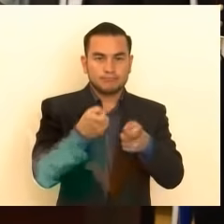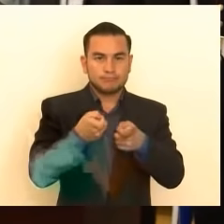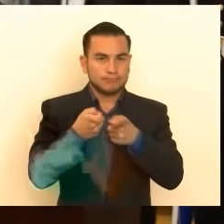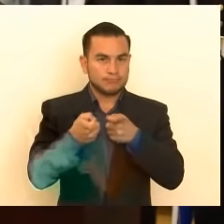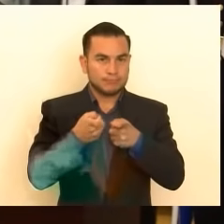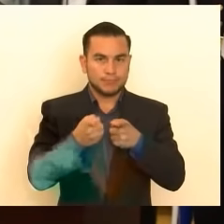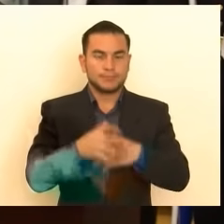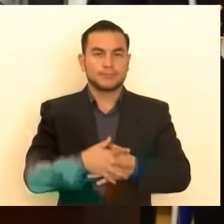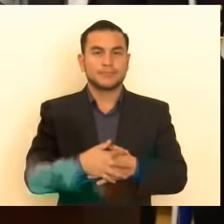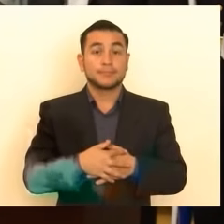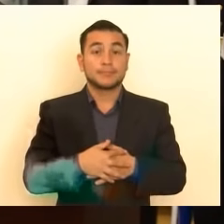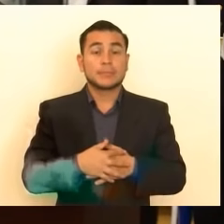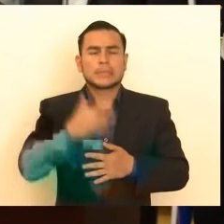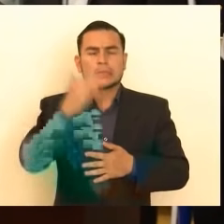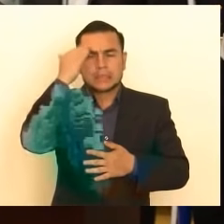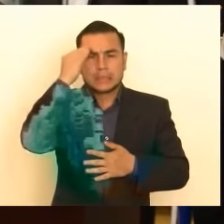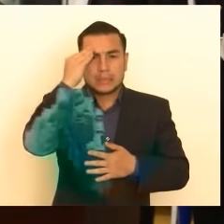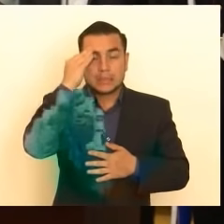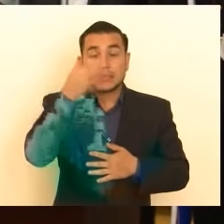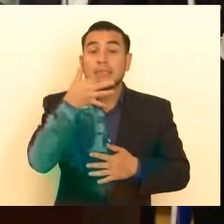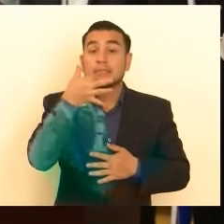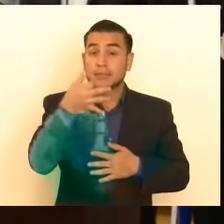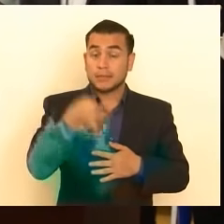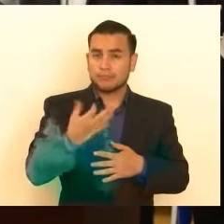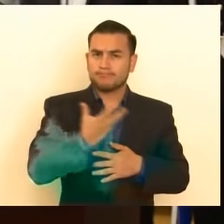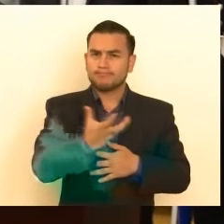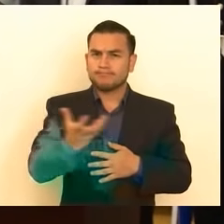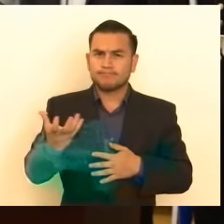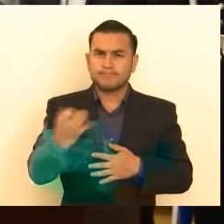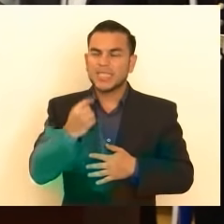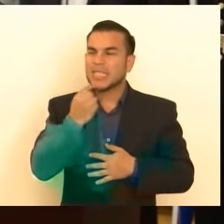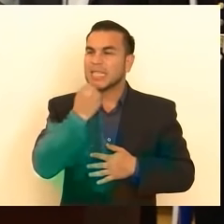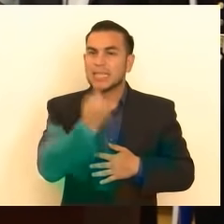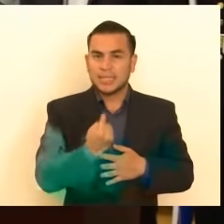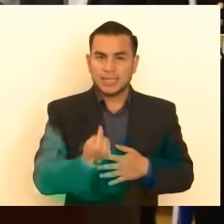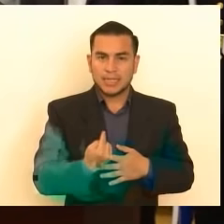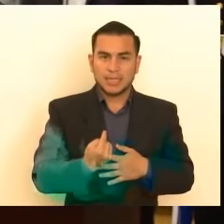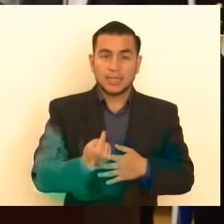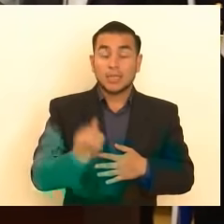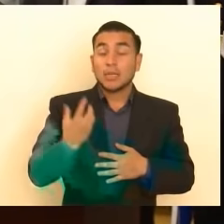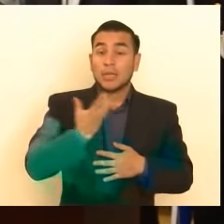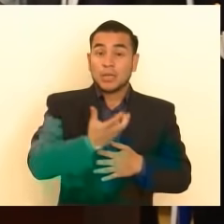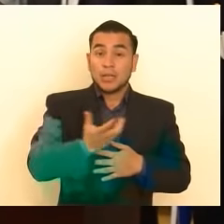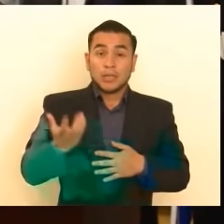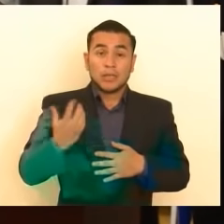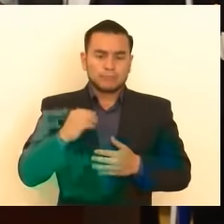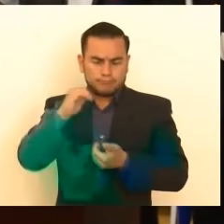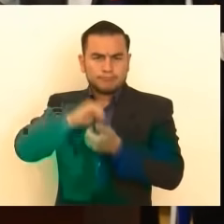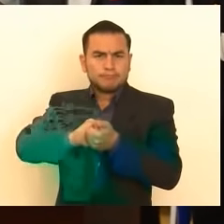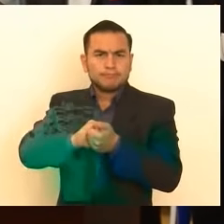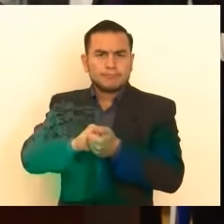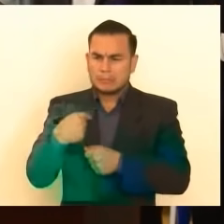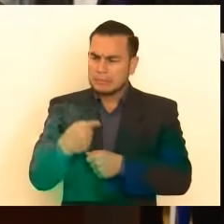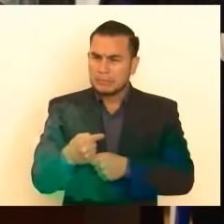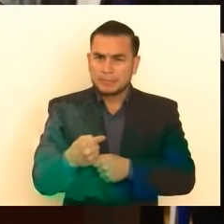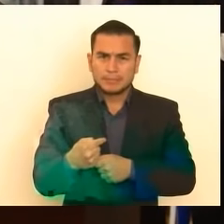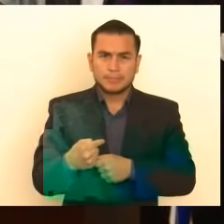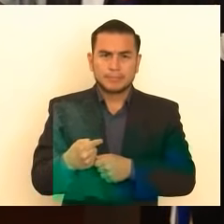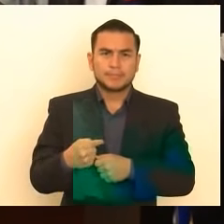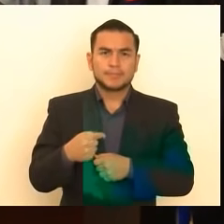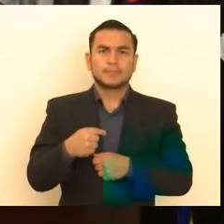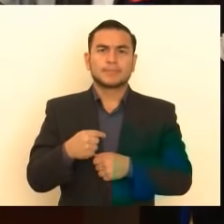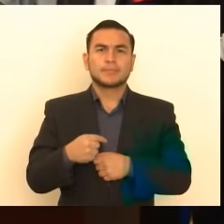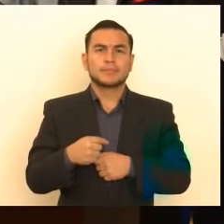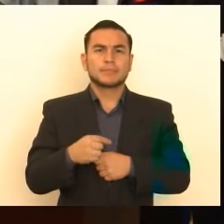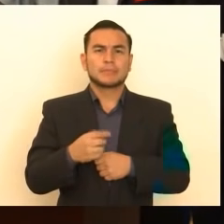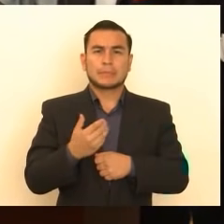Y como ustedes saben, siempre lo hemos dicho, nuestro aliado más importante, y eso lo es no de ahora, sino de toda la vida, probablemente los últimos 100